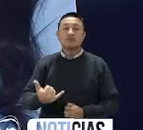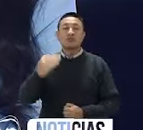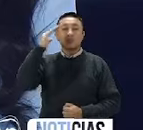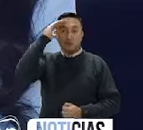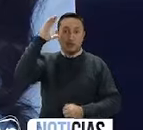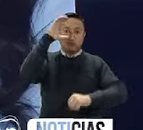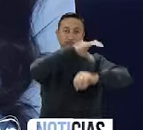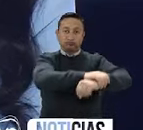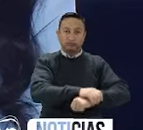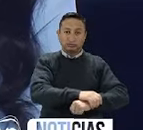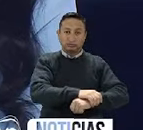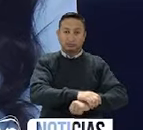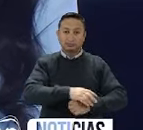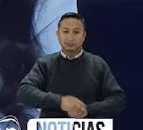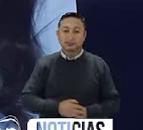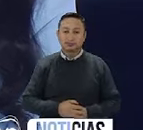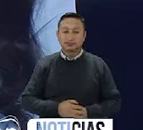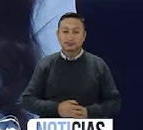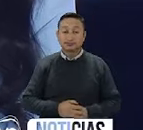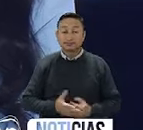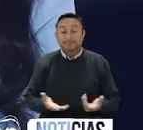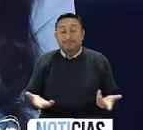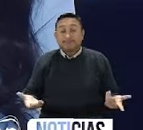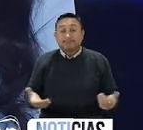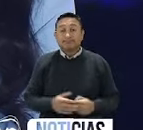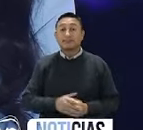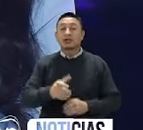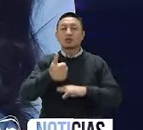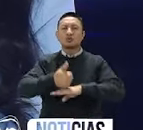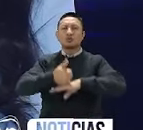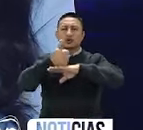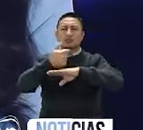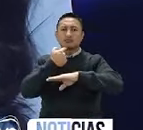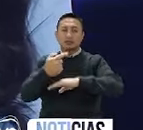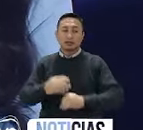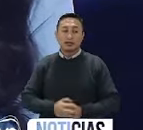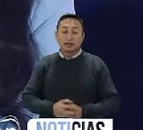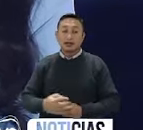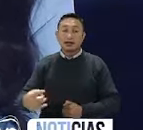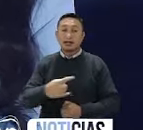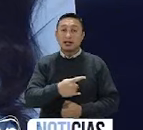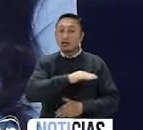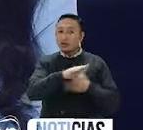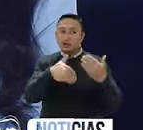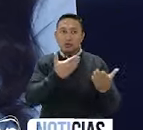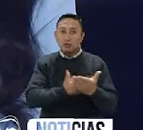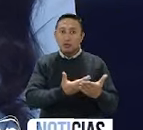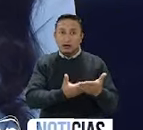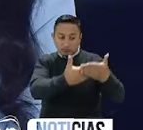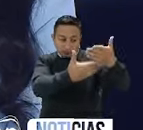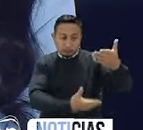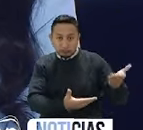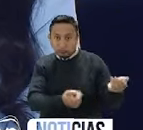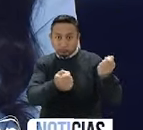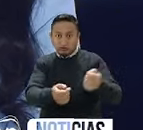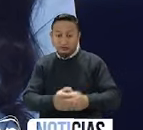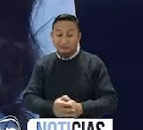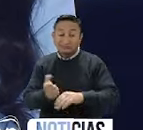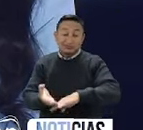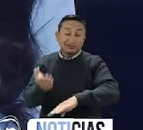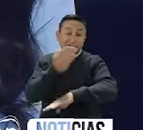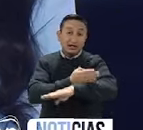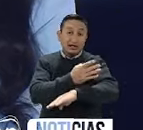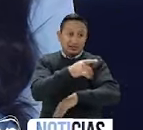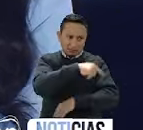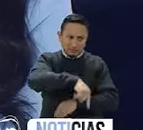Nacional. Desafortunadamente, las autoridades informaron que pese a todas las evidencias y anteriores detenciones por los